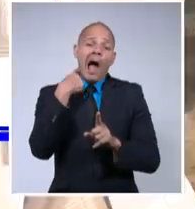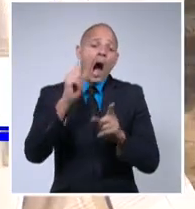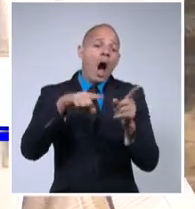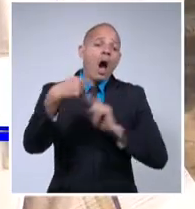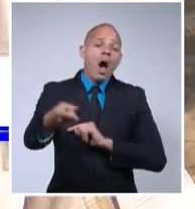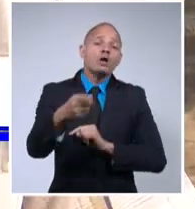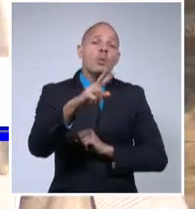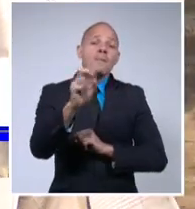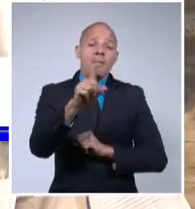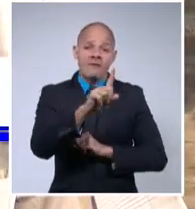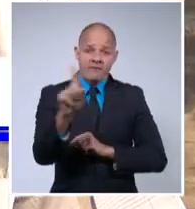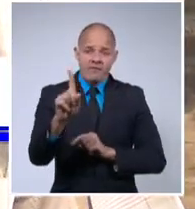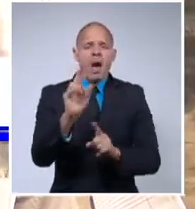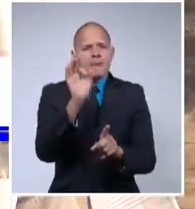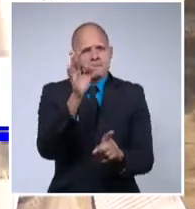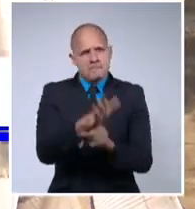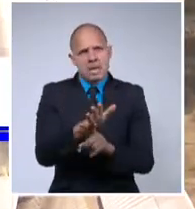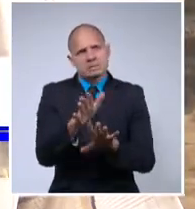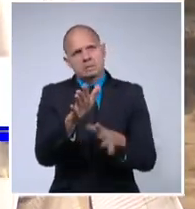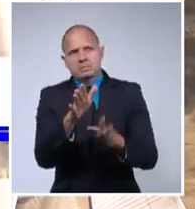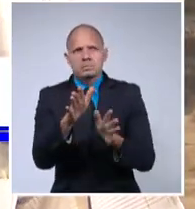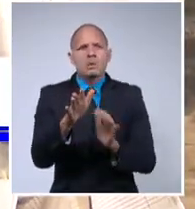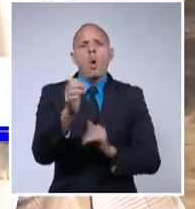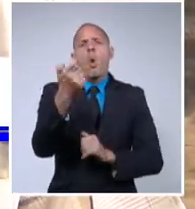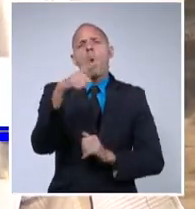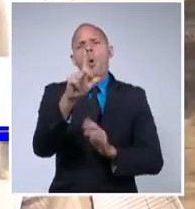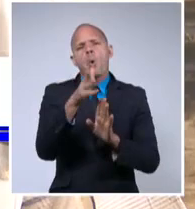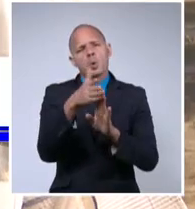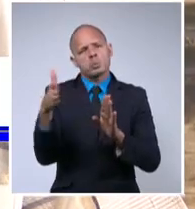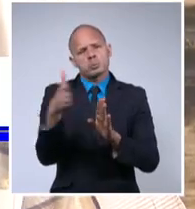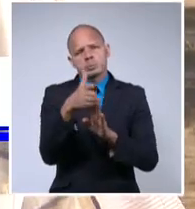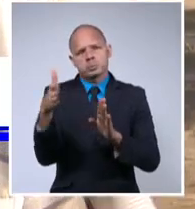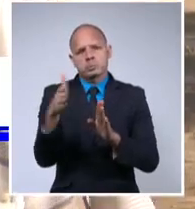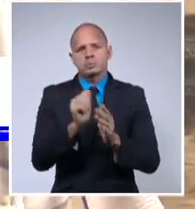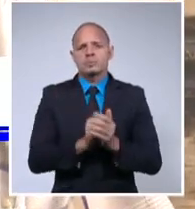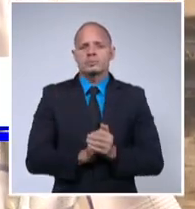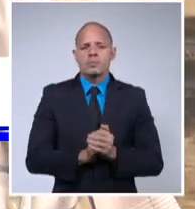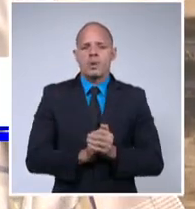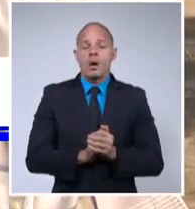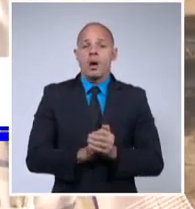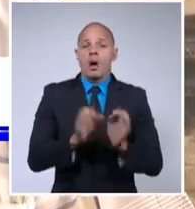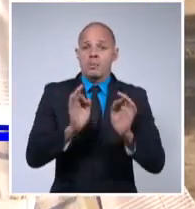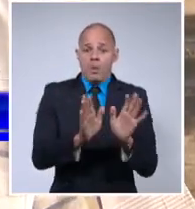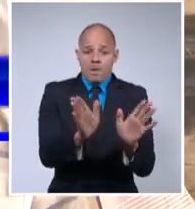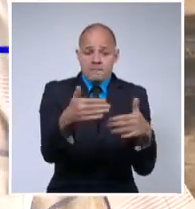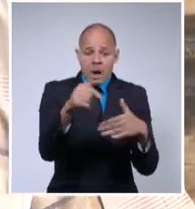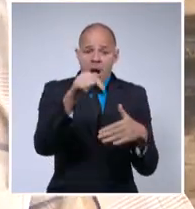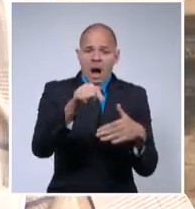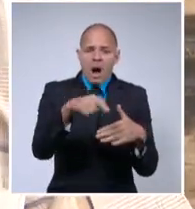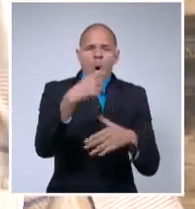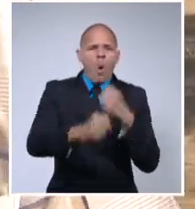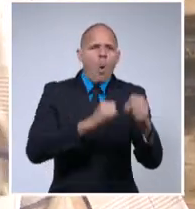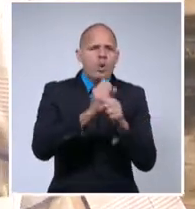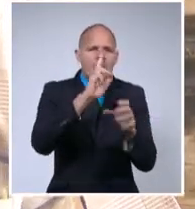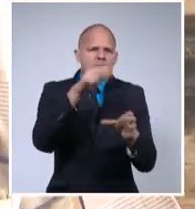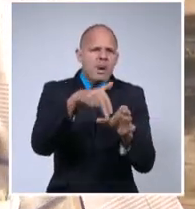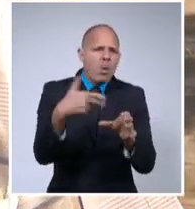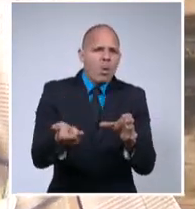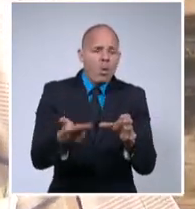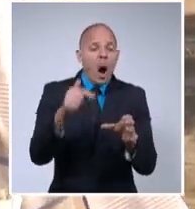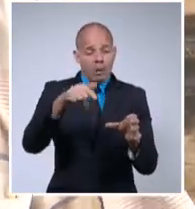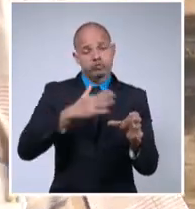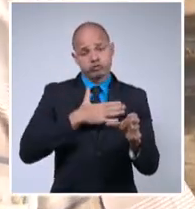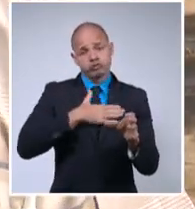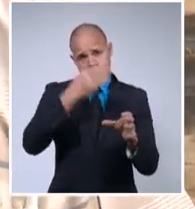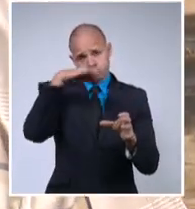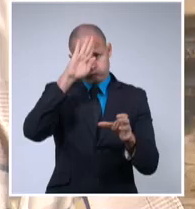2021. Estos bloques nos van a permitir independencia energética a partir de que van a consumir el crudo cubano. Otro aspecto muy importante de estos bloques